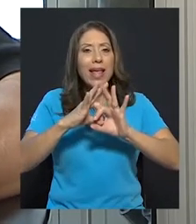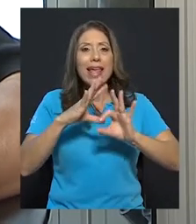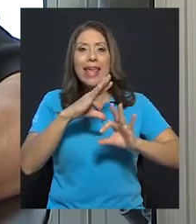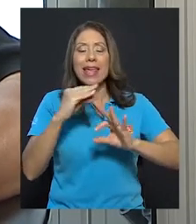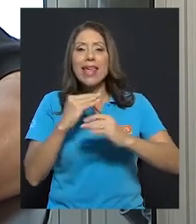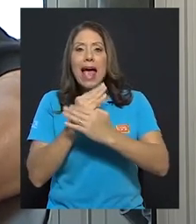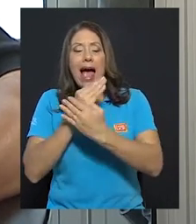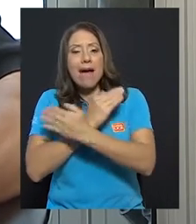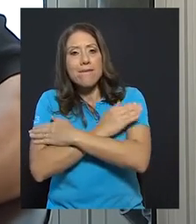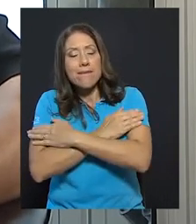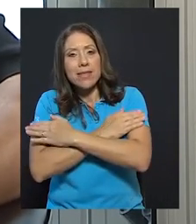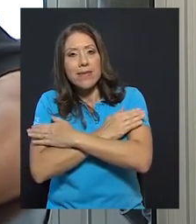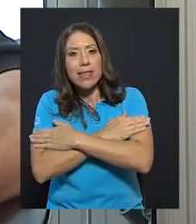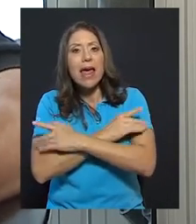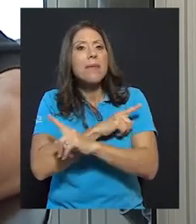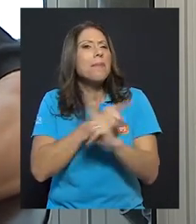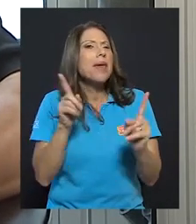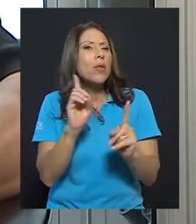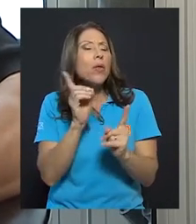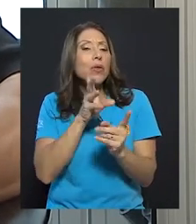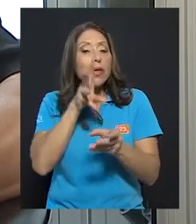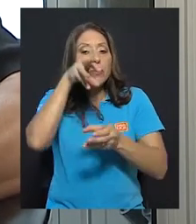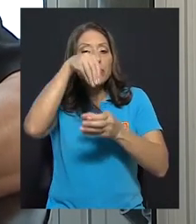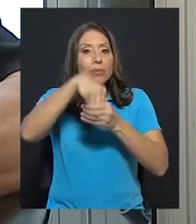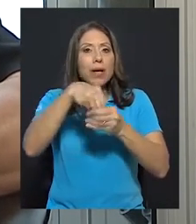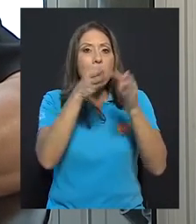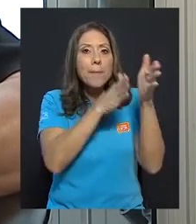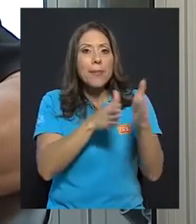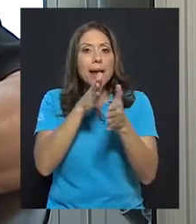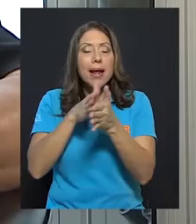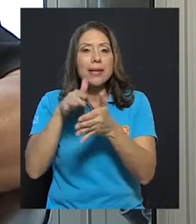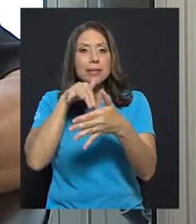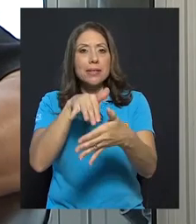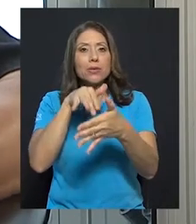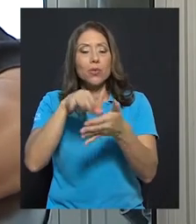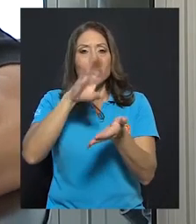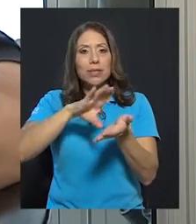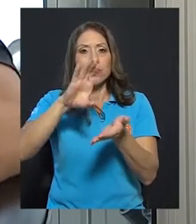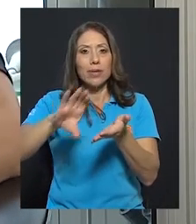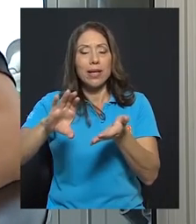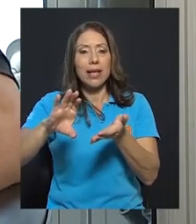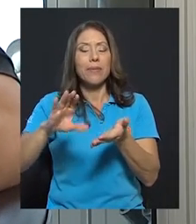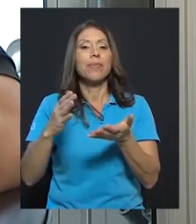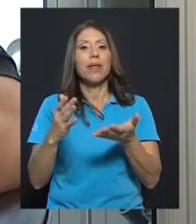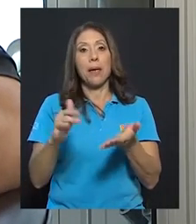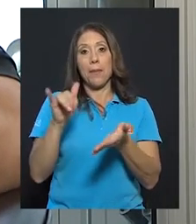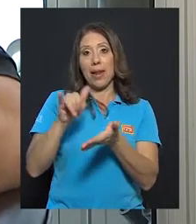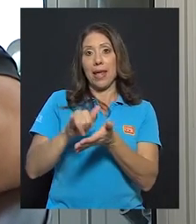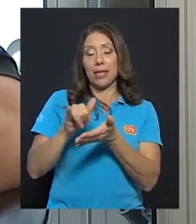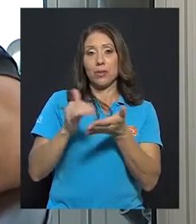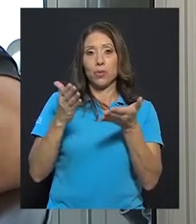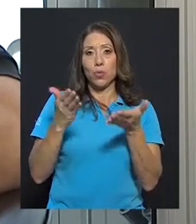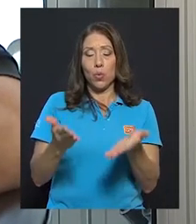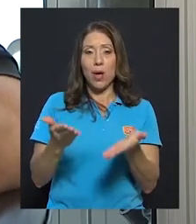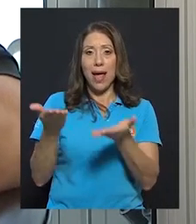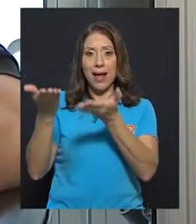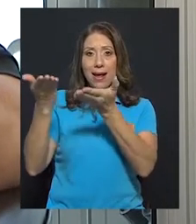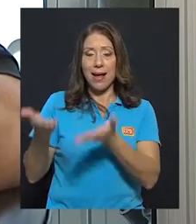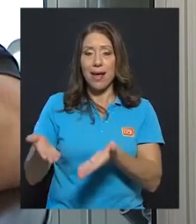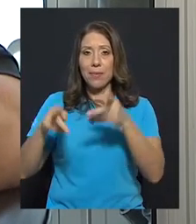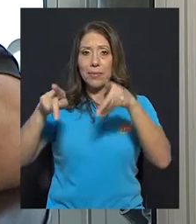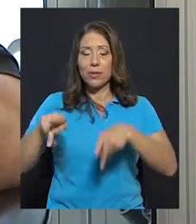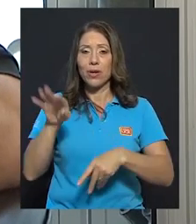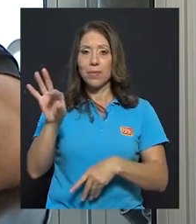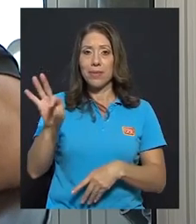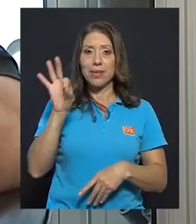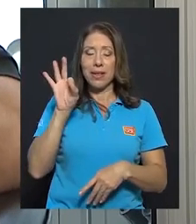la afectividad, pero en los planes de estudios de secundaria. Y es para esto que contamos con